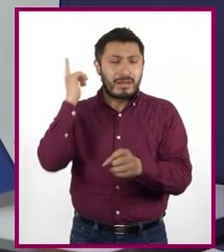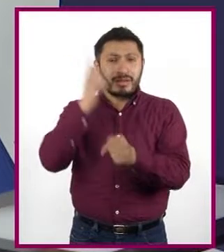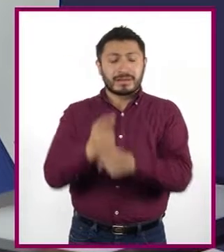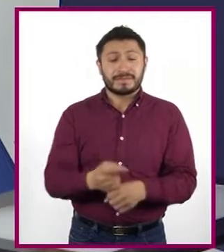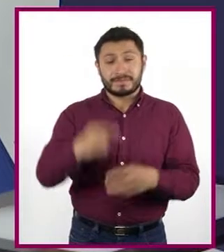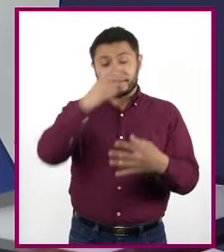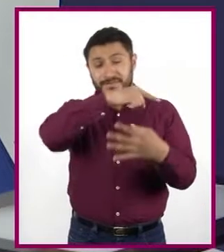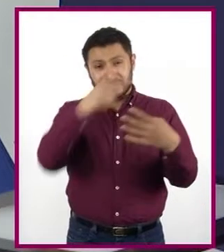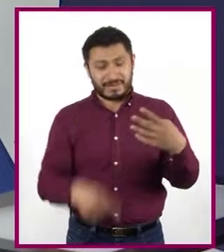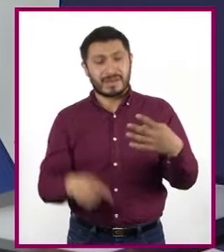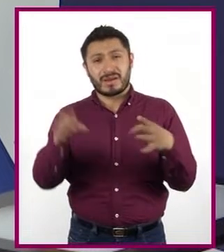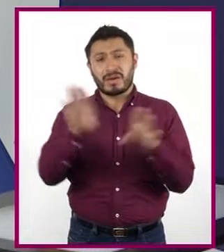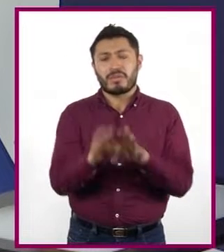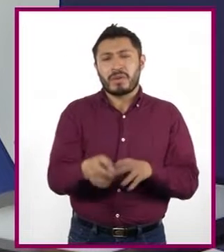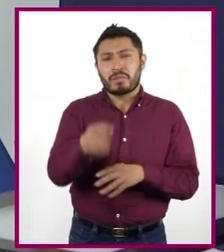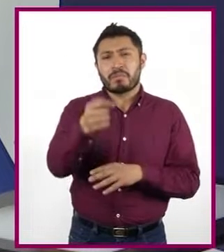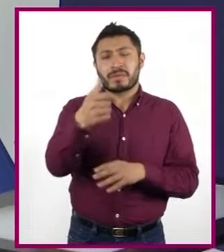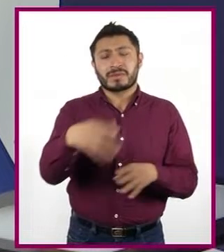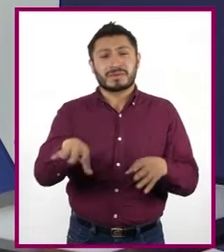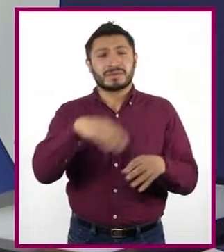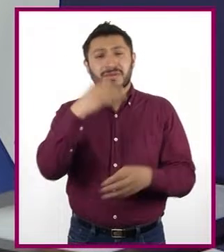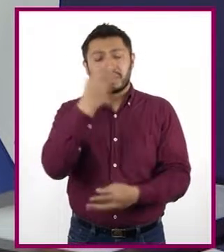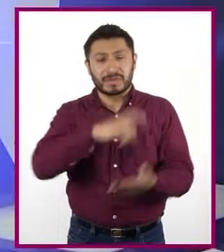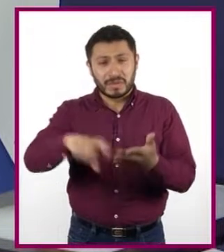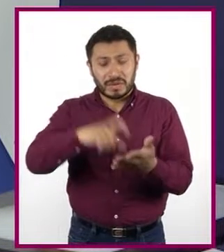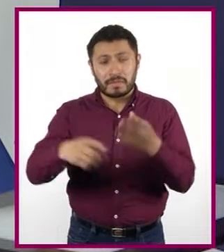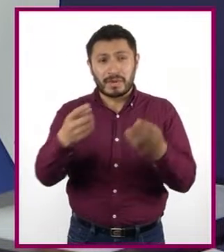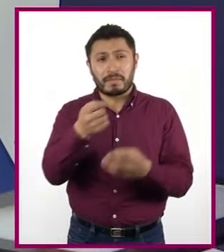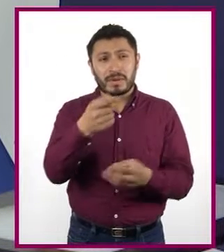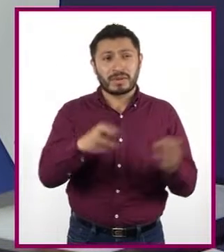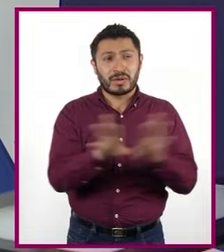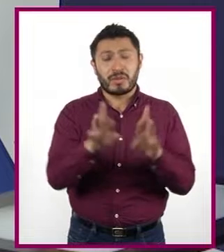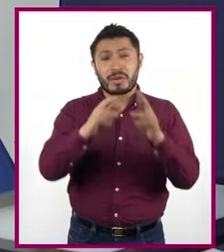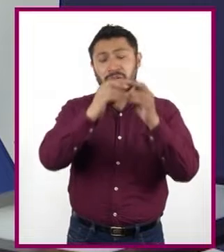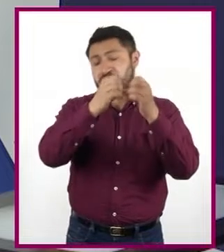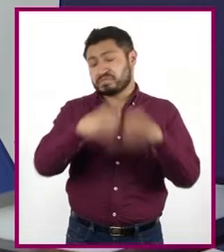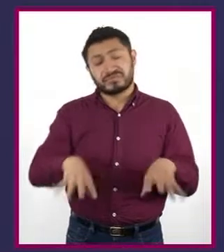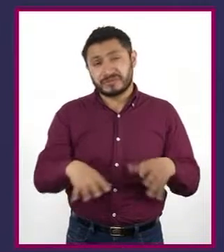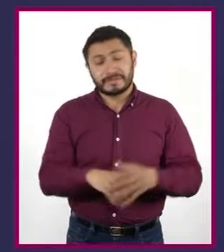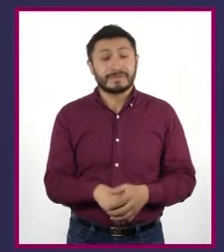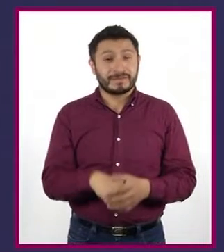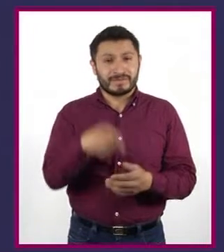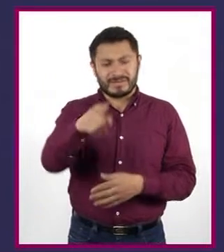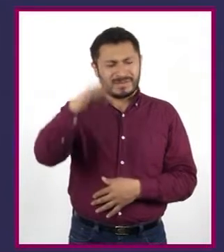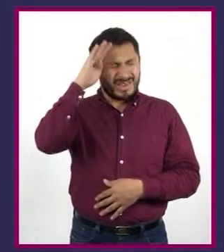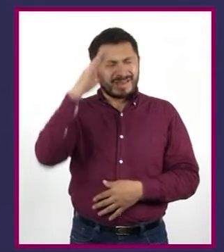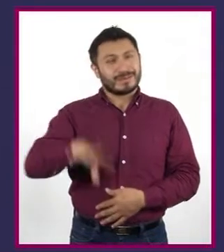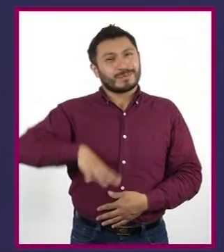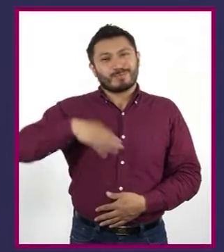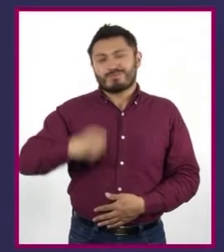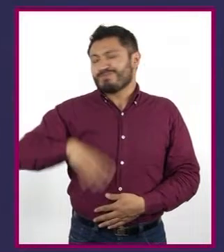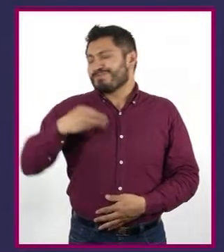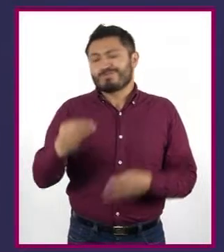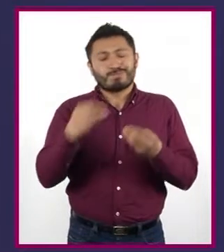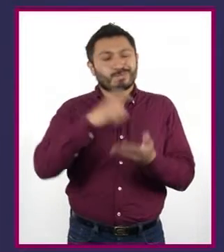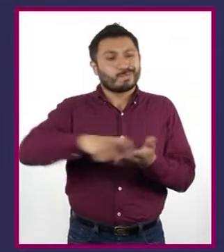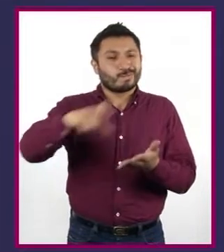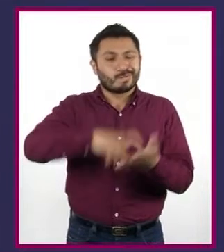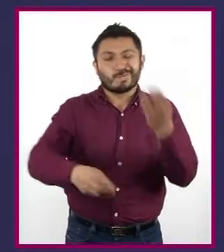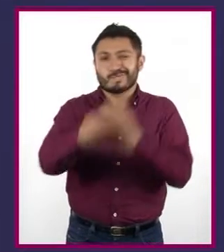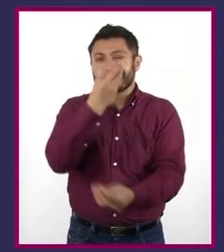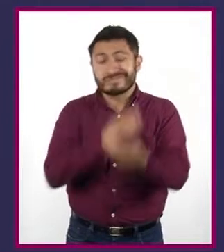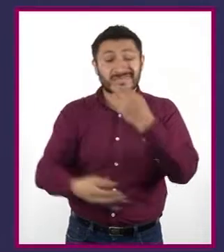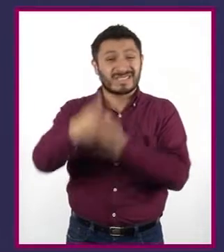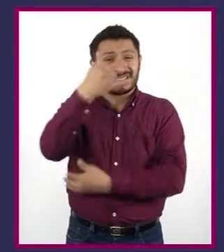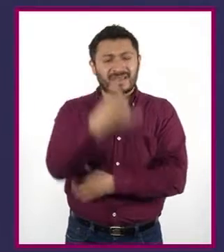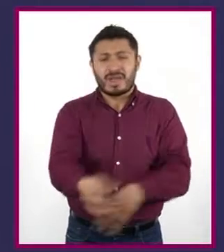sus compras se echaron a perder. Así es, y piensan en el esfuerzo que hicieron para comprar esos alimentos y lo